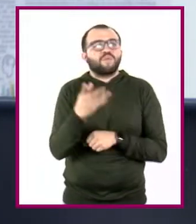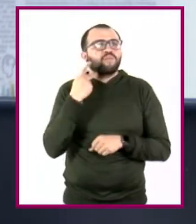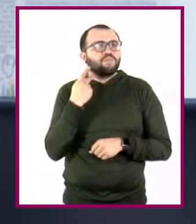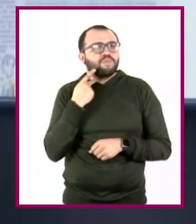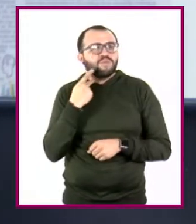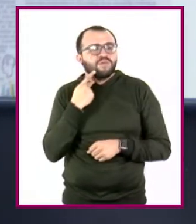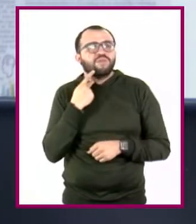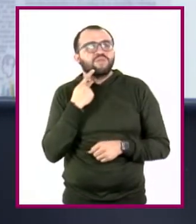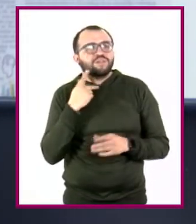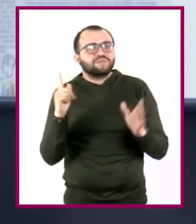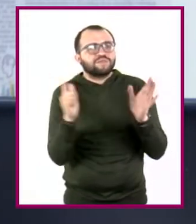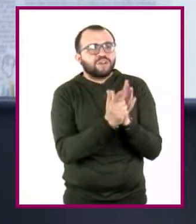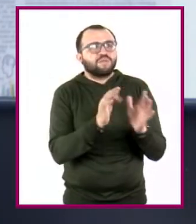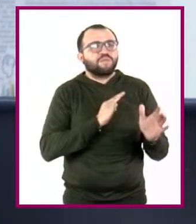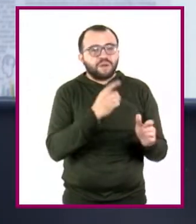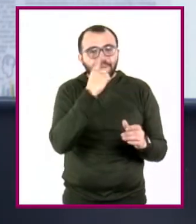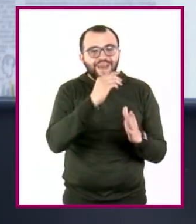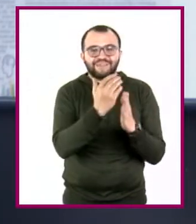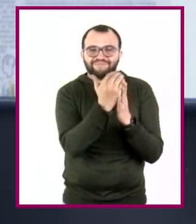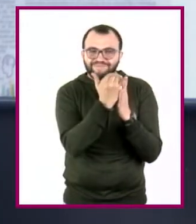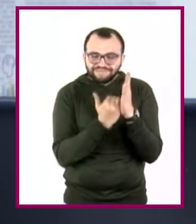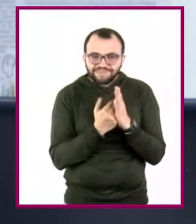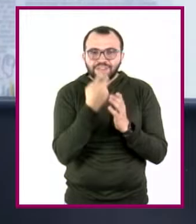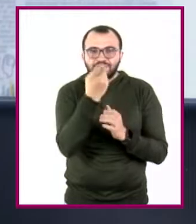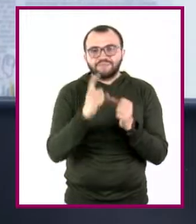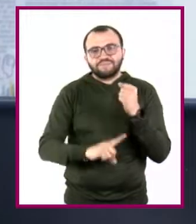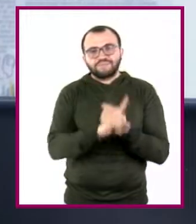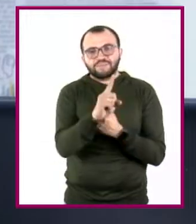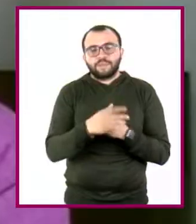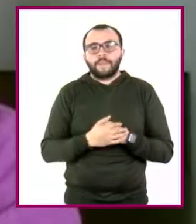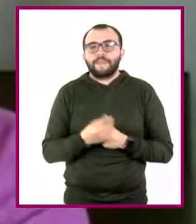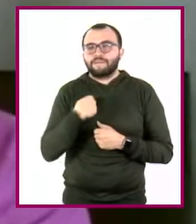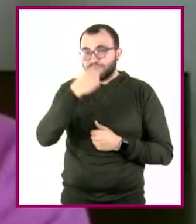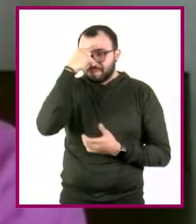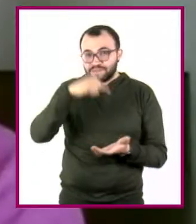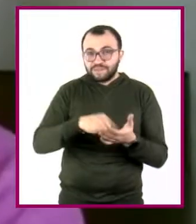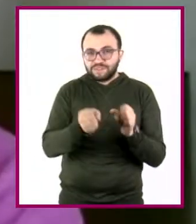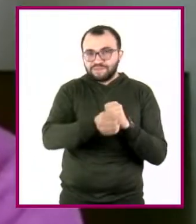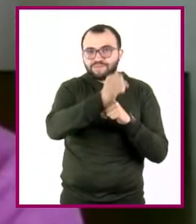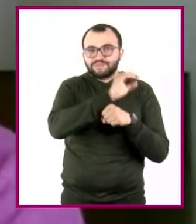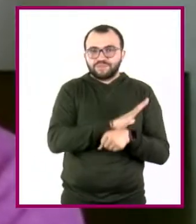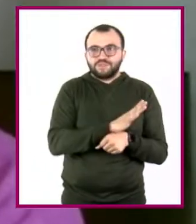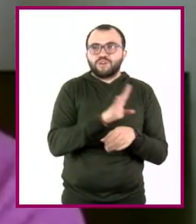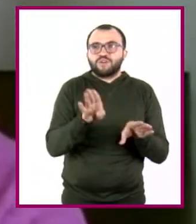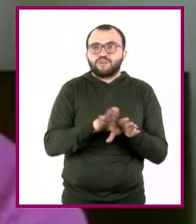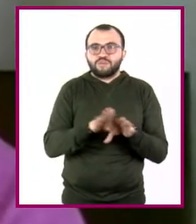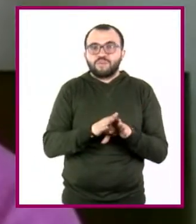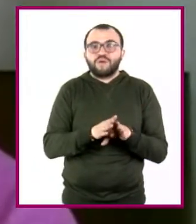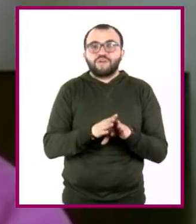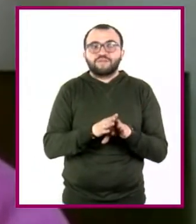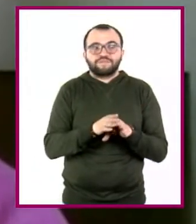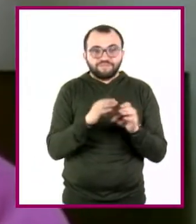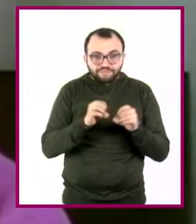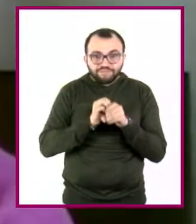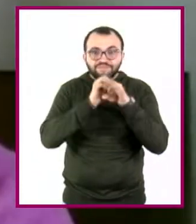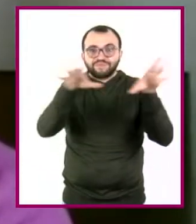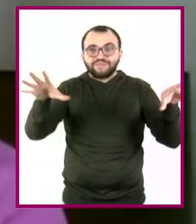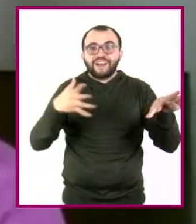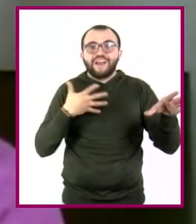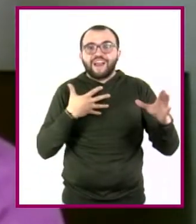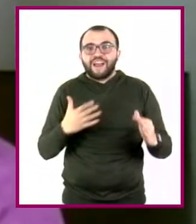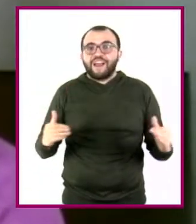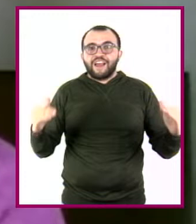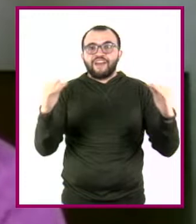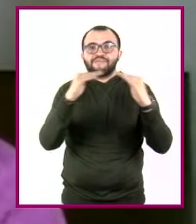para disminuir este problema? Yo creo que la pandemia ha revelado desigualdades que estaban ahí y que